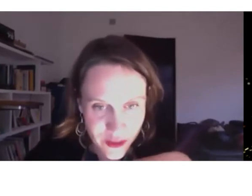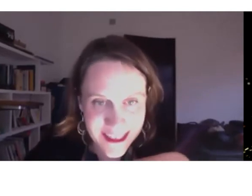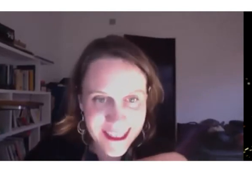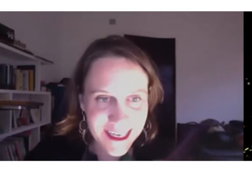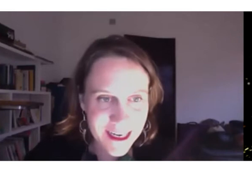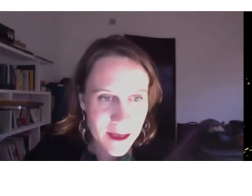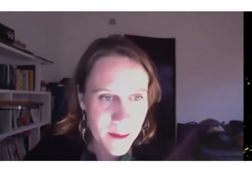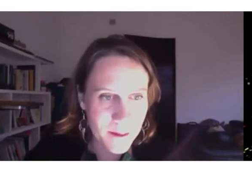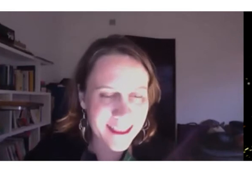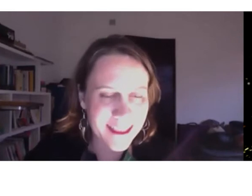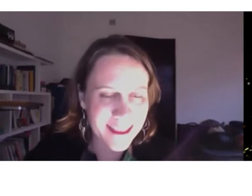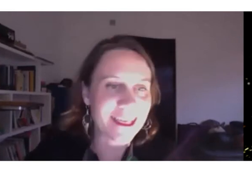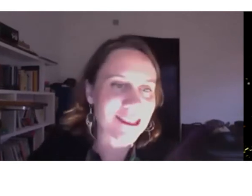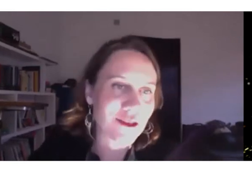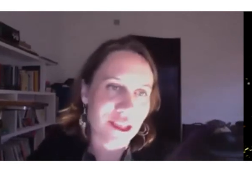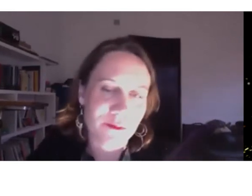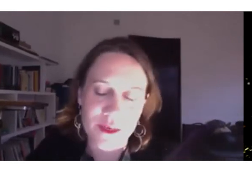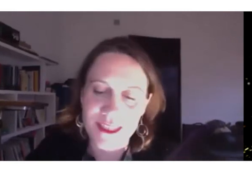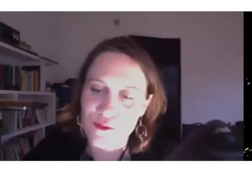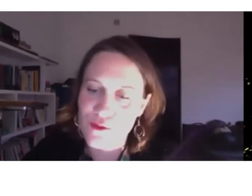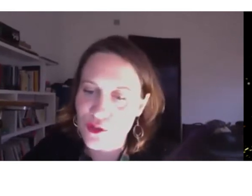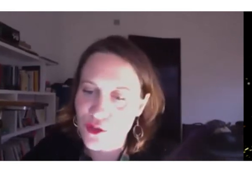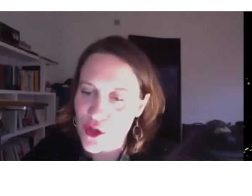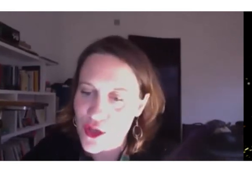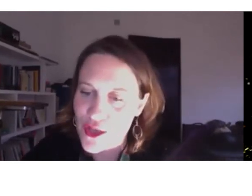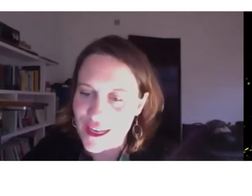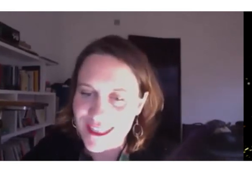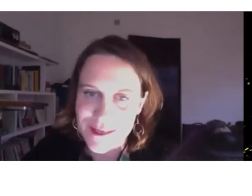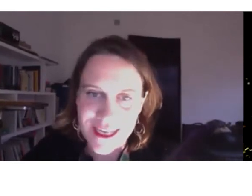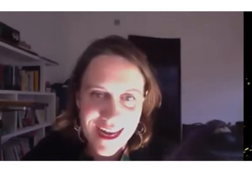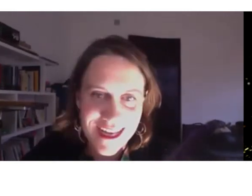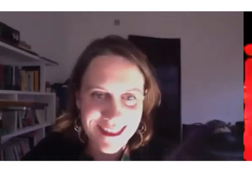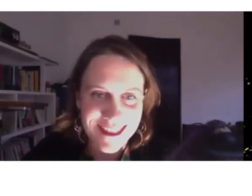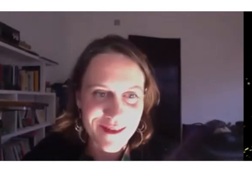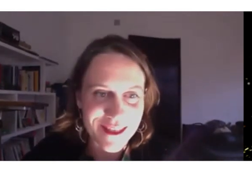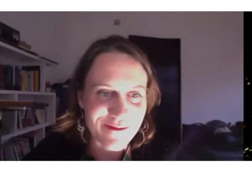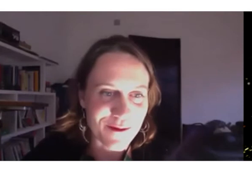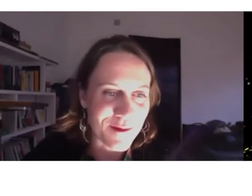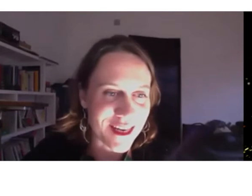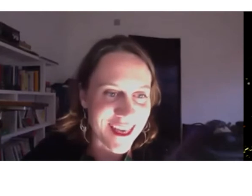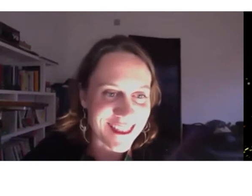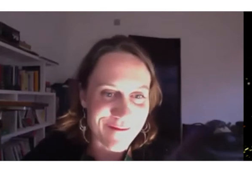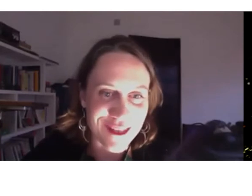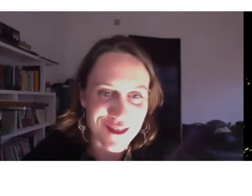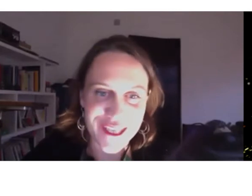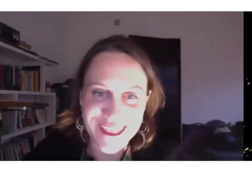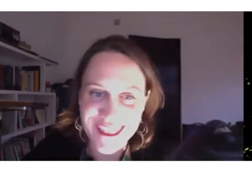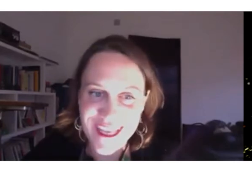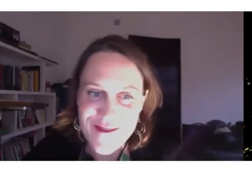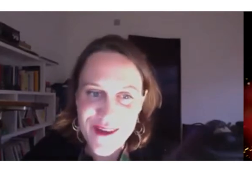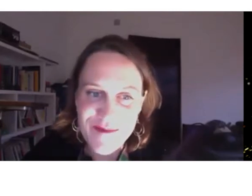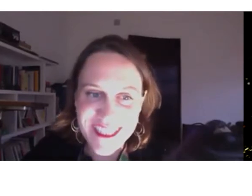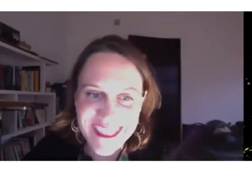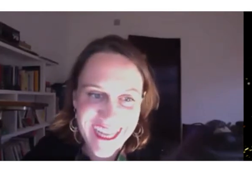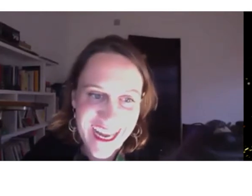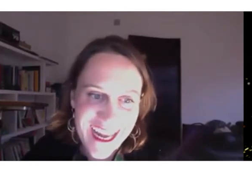su quehacer para platicar de esto y pues es un gusto recibirlas en principio. Bienvenidas, Invasorix.